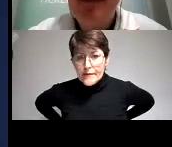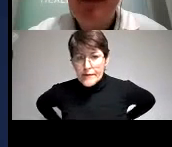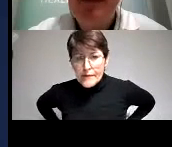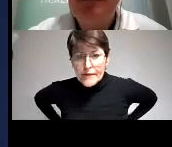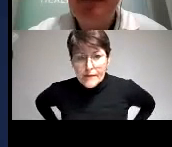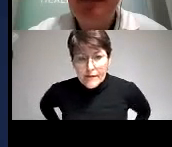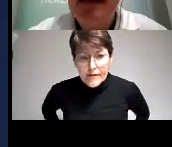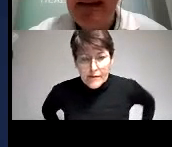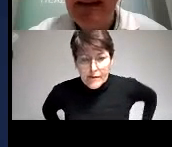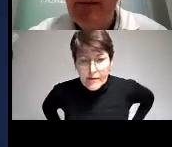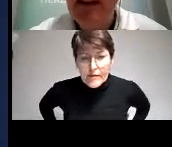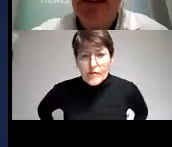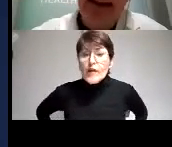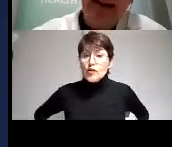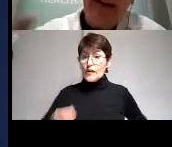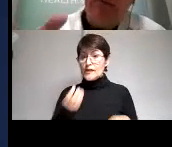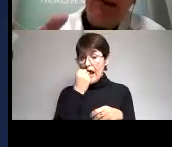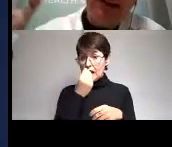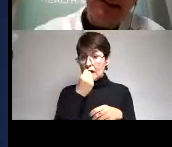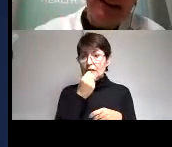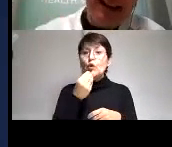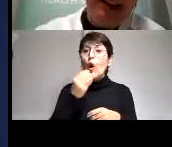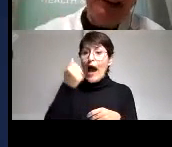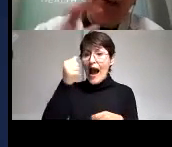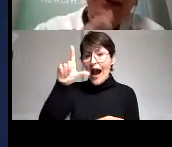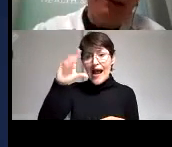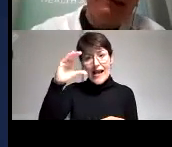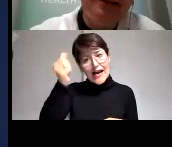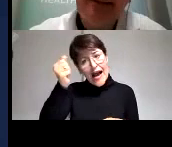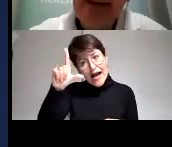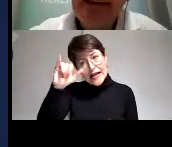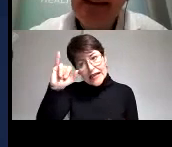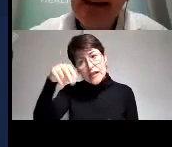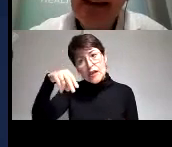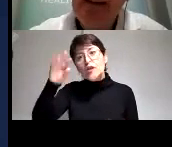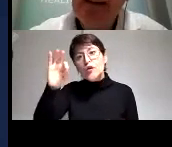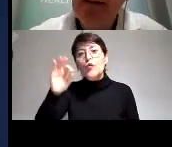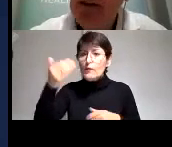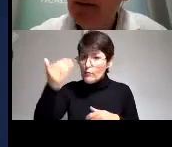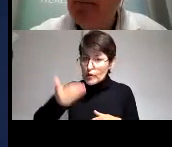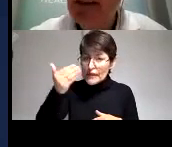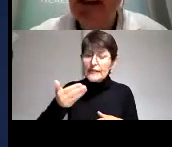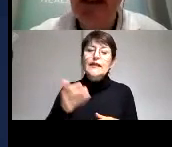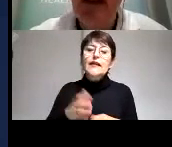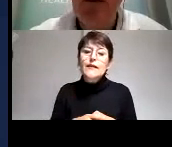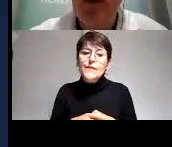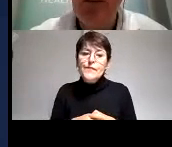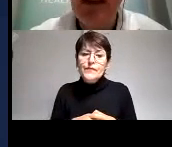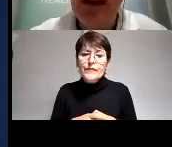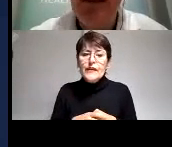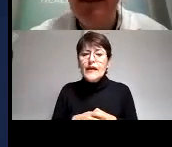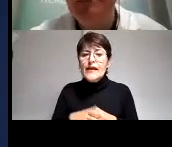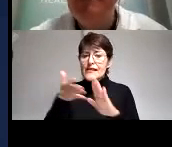Hablábamos de dieta alcalina para intentar compensar esta relativa hiperacidez. La dieta alcalina se basa fundamentalmente en